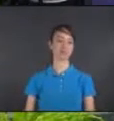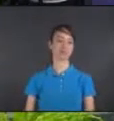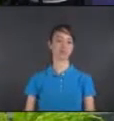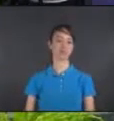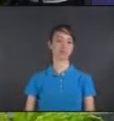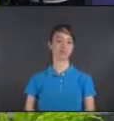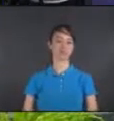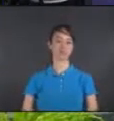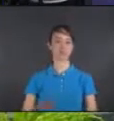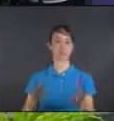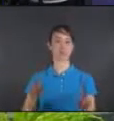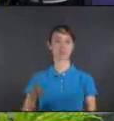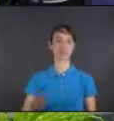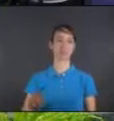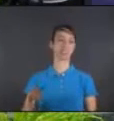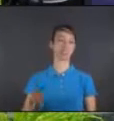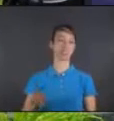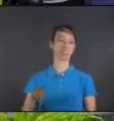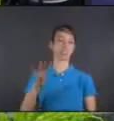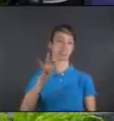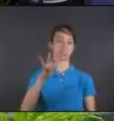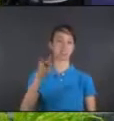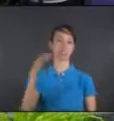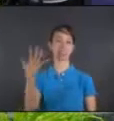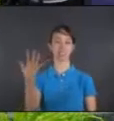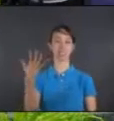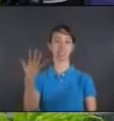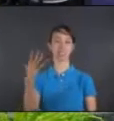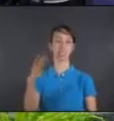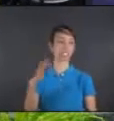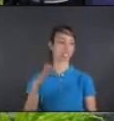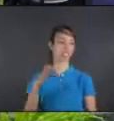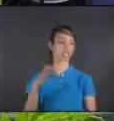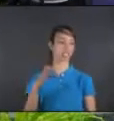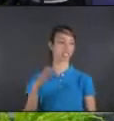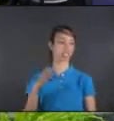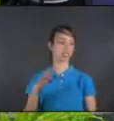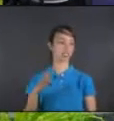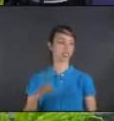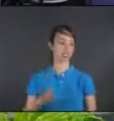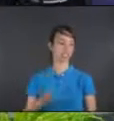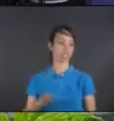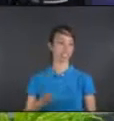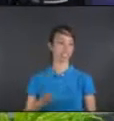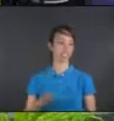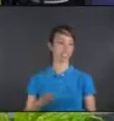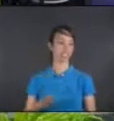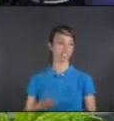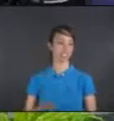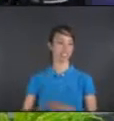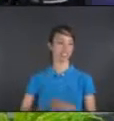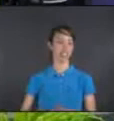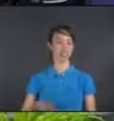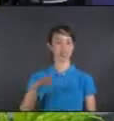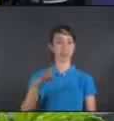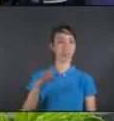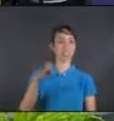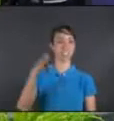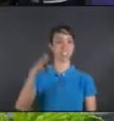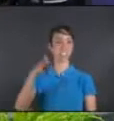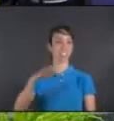Él nunca aprendió a hablar francés, nunca lo estudió, y era un hombre bien inteligente.